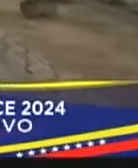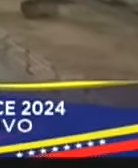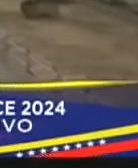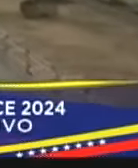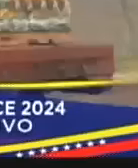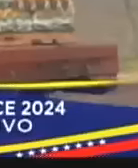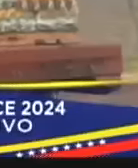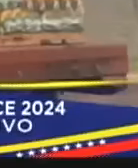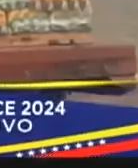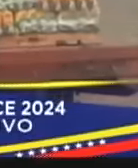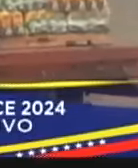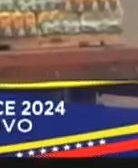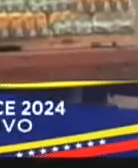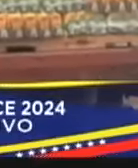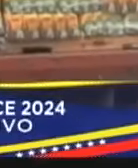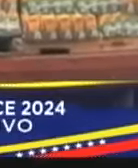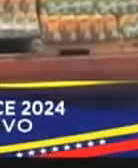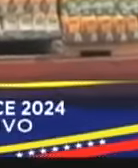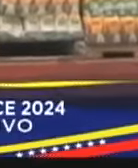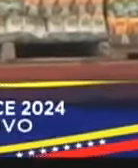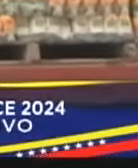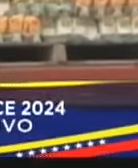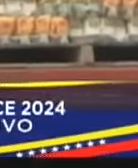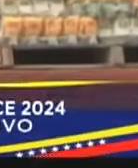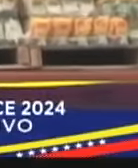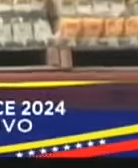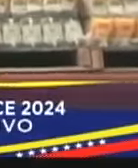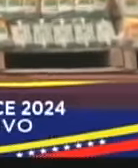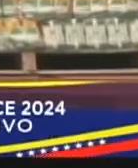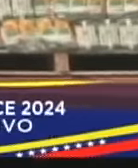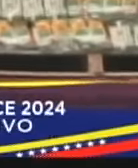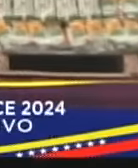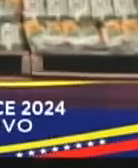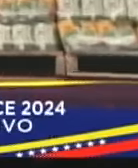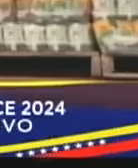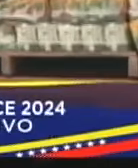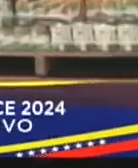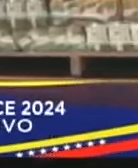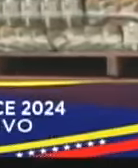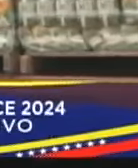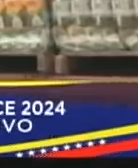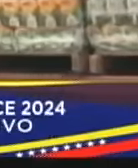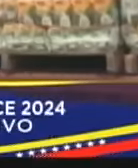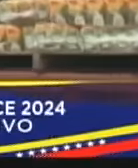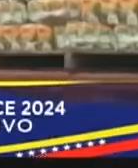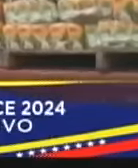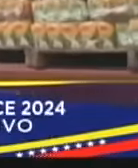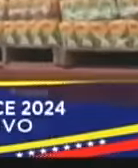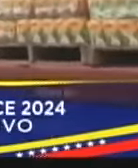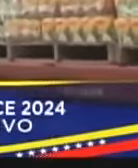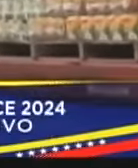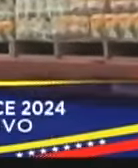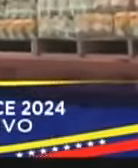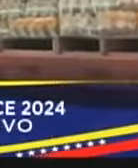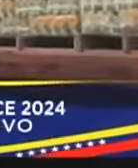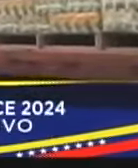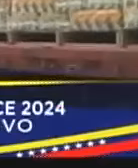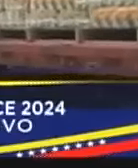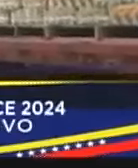valora ese lanzazo, sino que no lo retruca. Tiene que beber arena el que no bebe agua nunca.